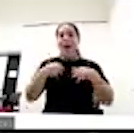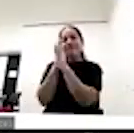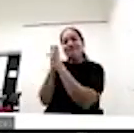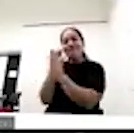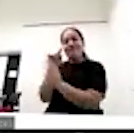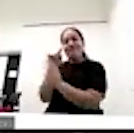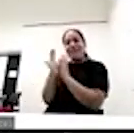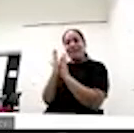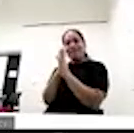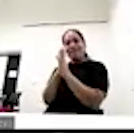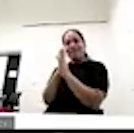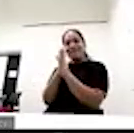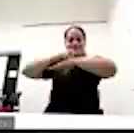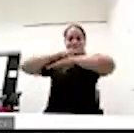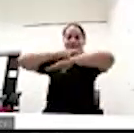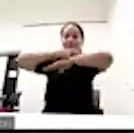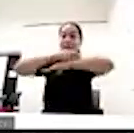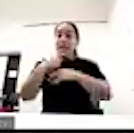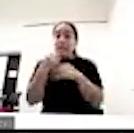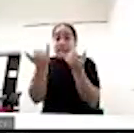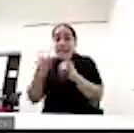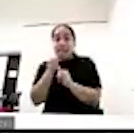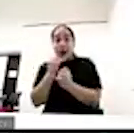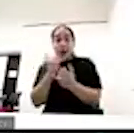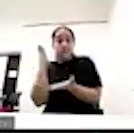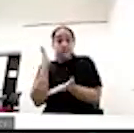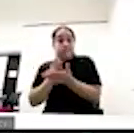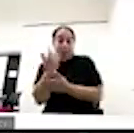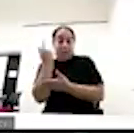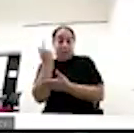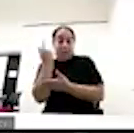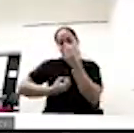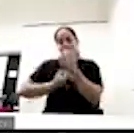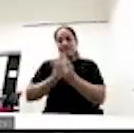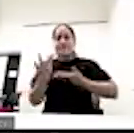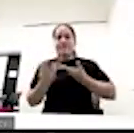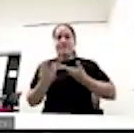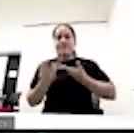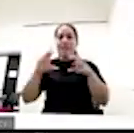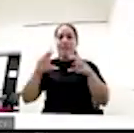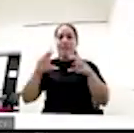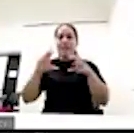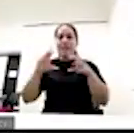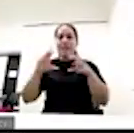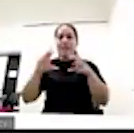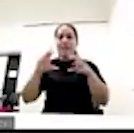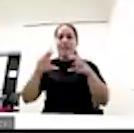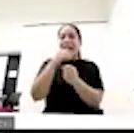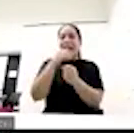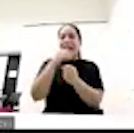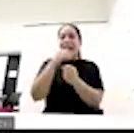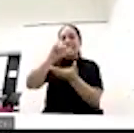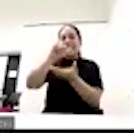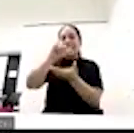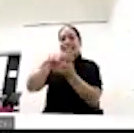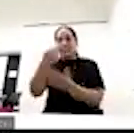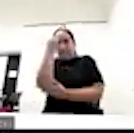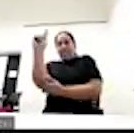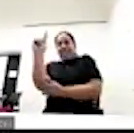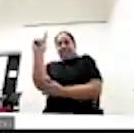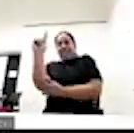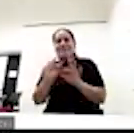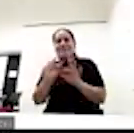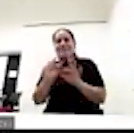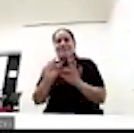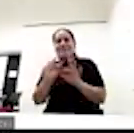Cuando estas cosas suceden dentro de mi quehacer, es cuando siento que la intuición es demasiado importante